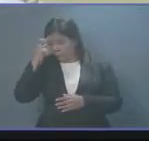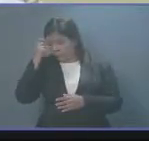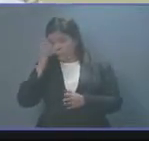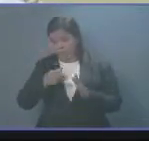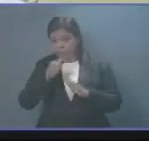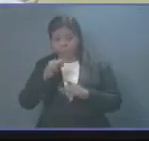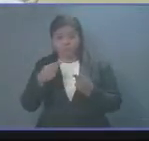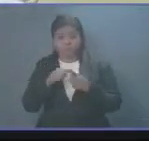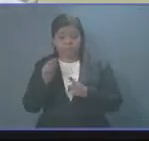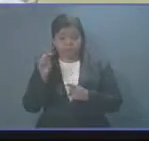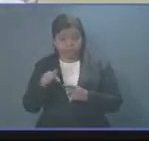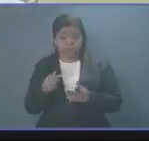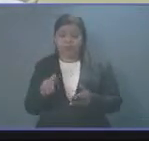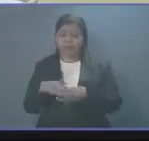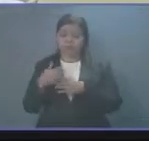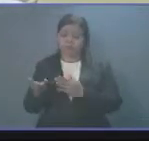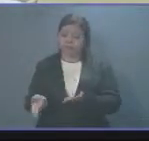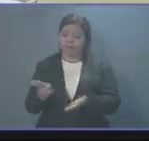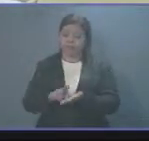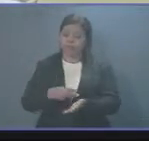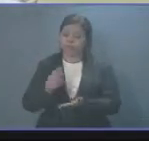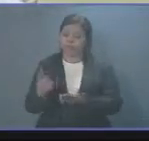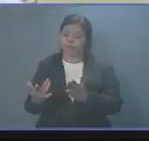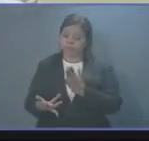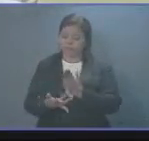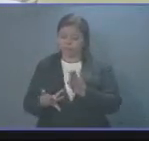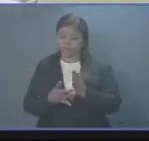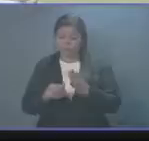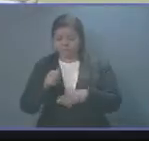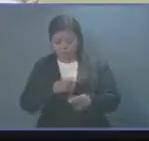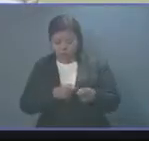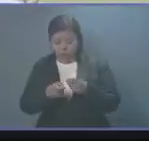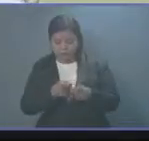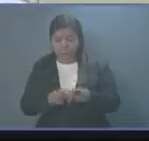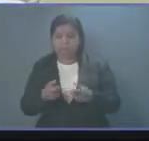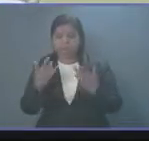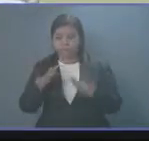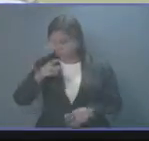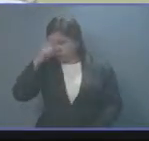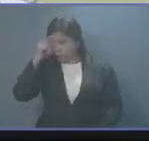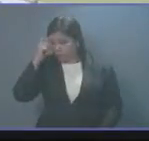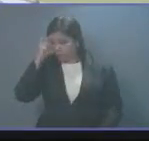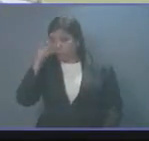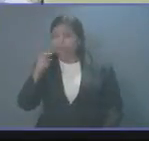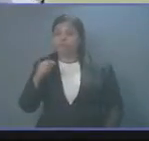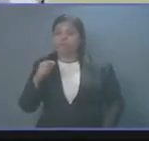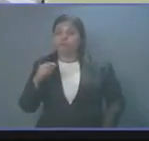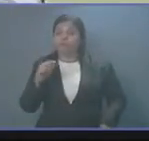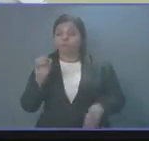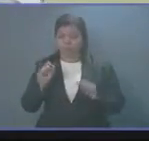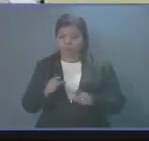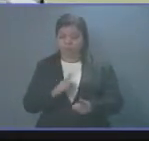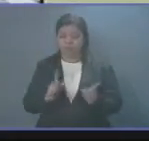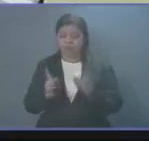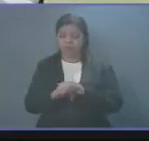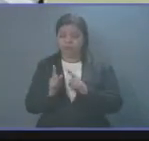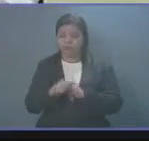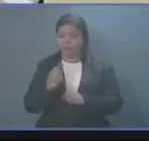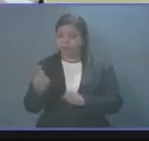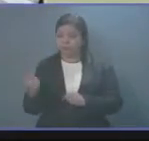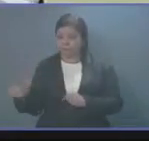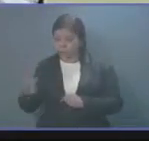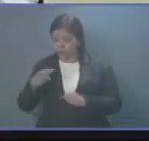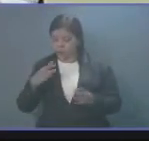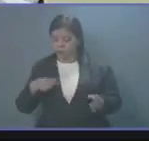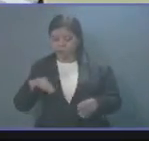A partir de esto, contratará el personal técnico administrativo que trabajará en el mismo en reemplazo del personal del Ministerio de